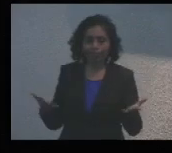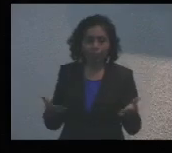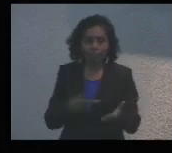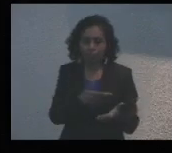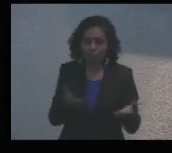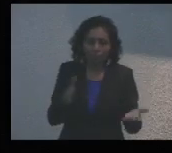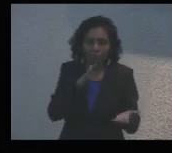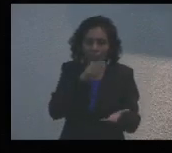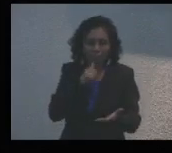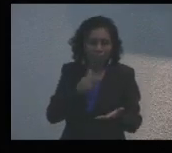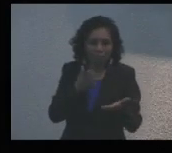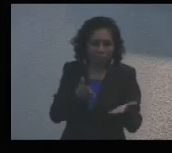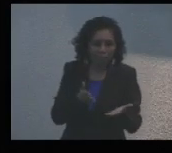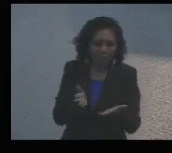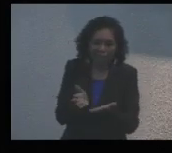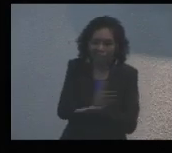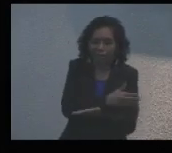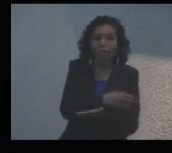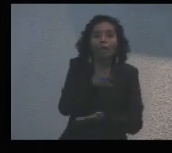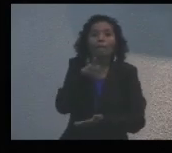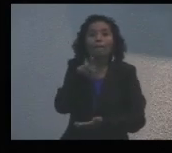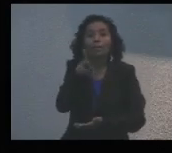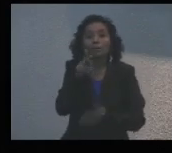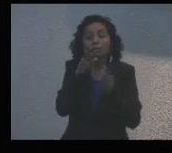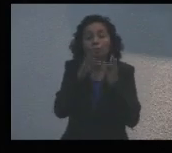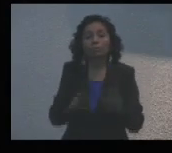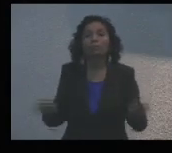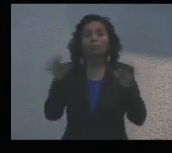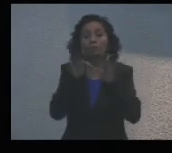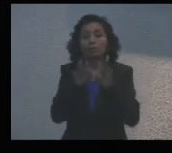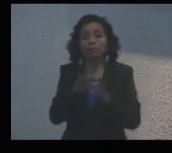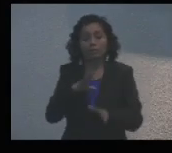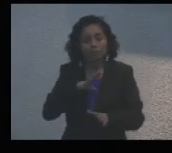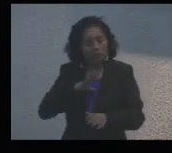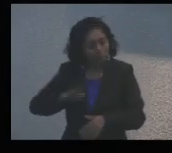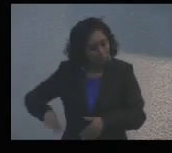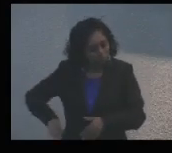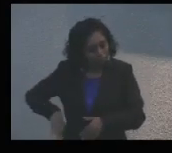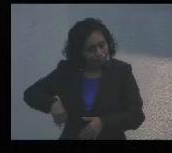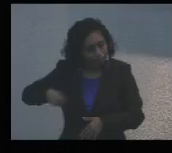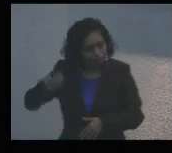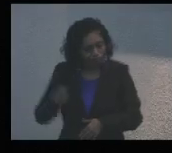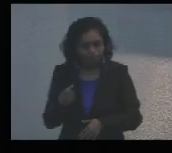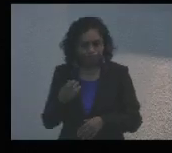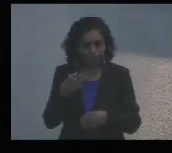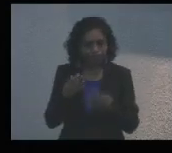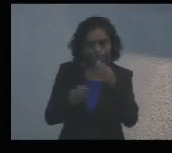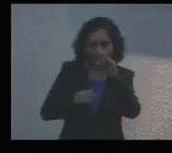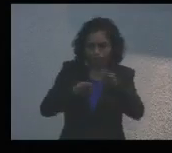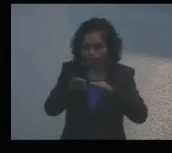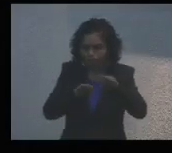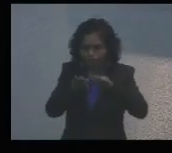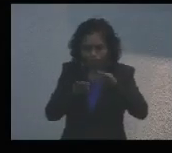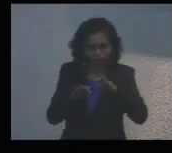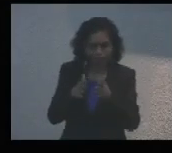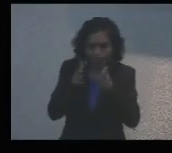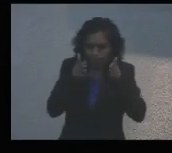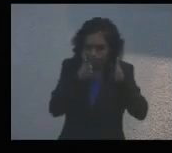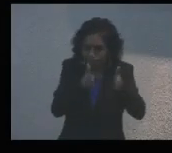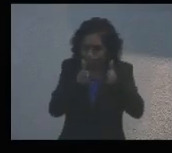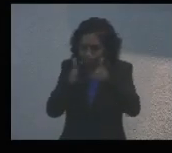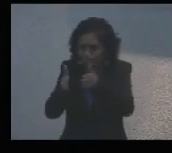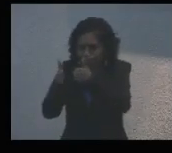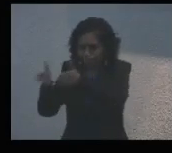obviar ni ignorar, pero lo más importante es que hay voluntad y capacidades gubernamentales,